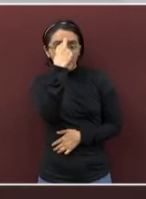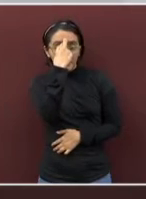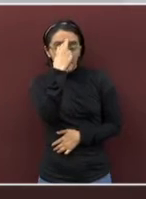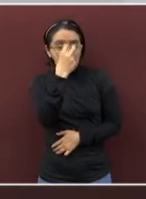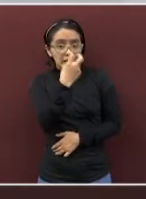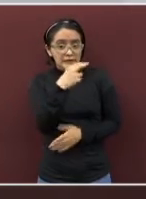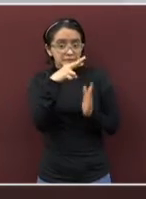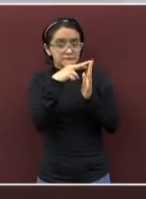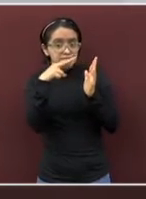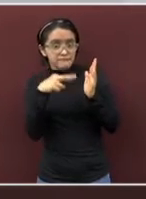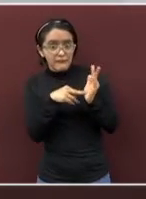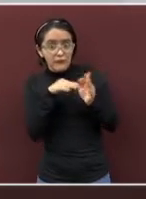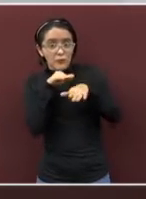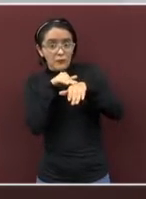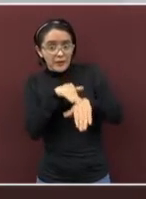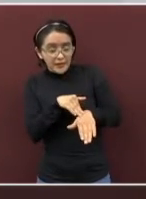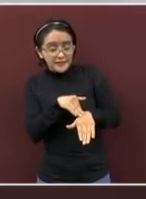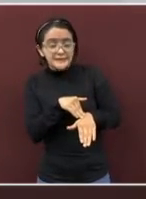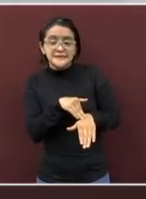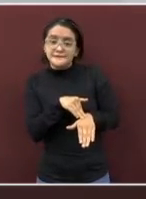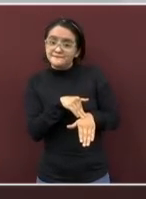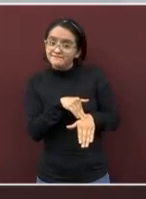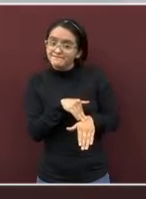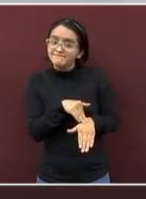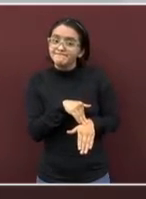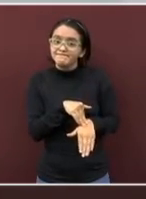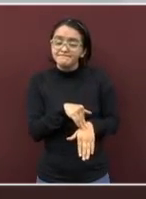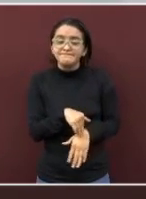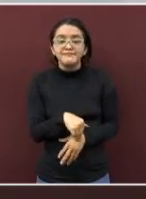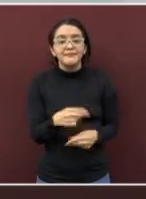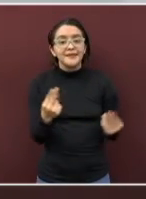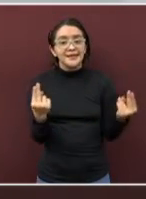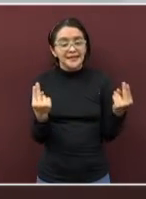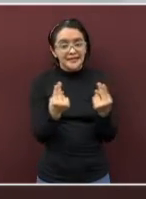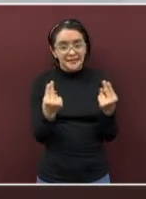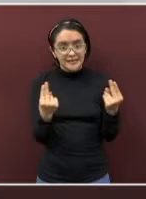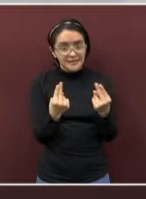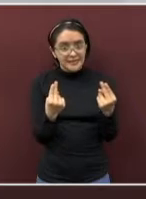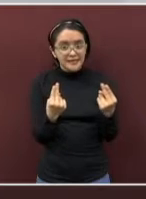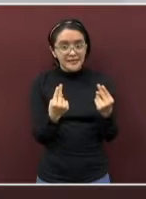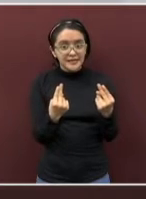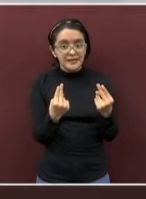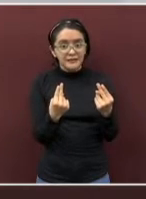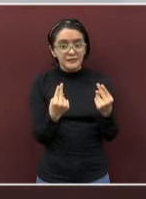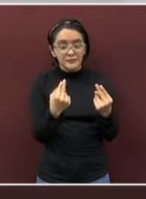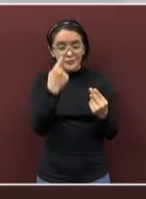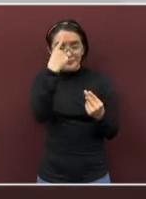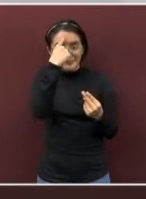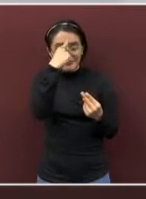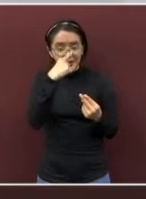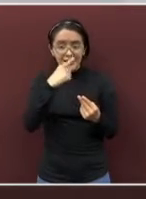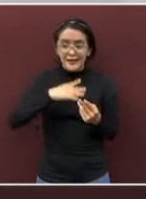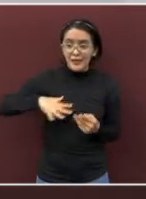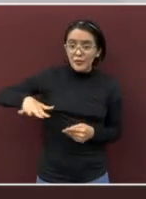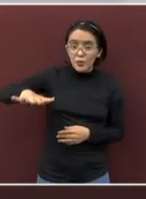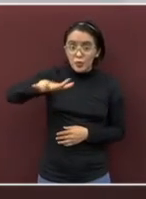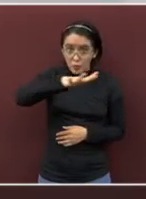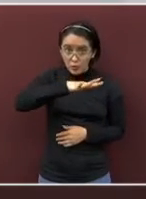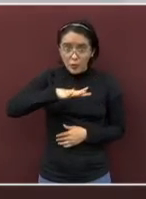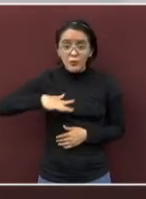medidas preventivas son la mejor herramienta que tiene todos tenemos